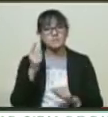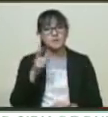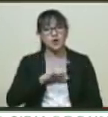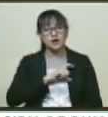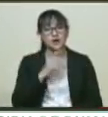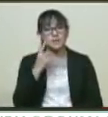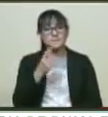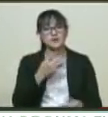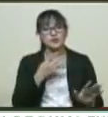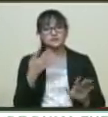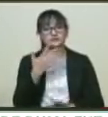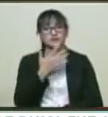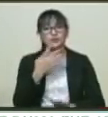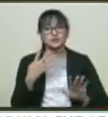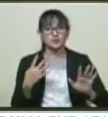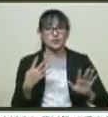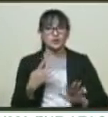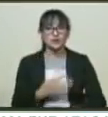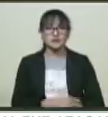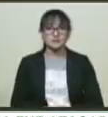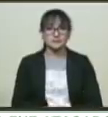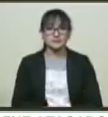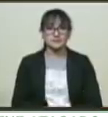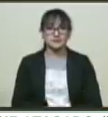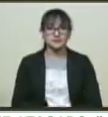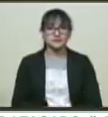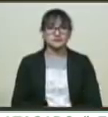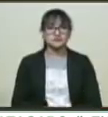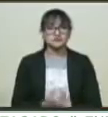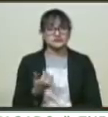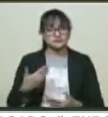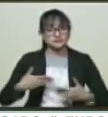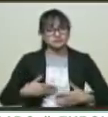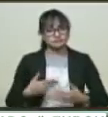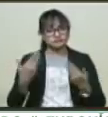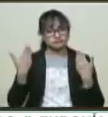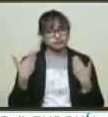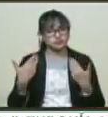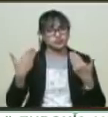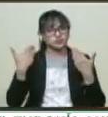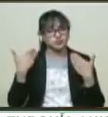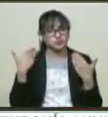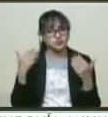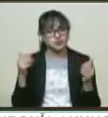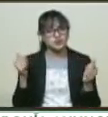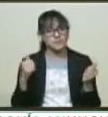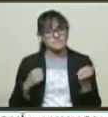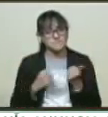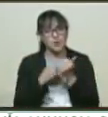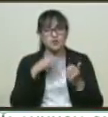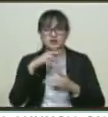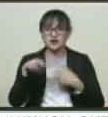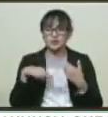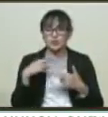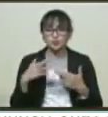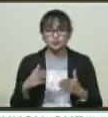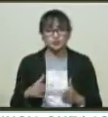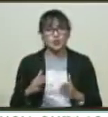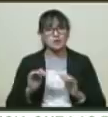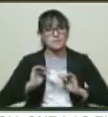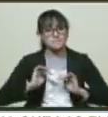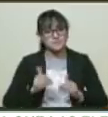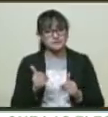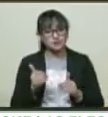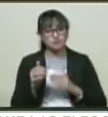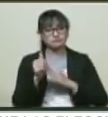de 1959 y se ha ido forjando y creciendo con la revolución desde sus inicios como